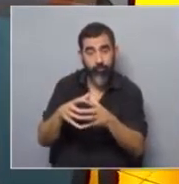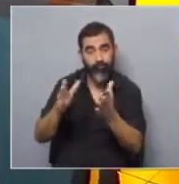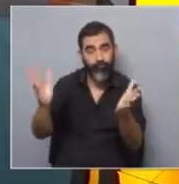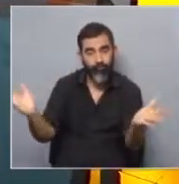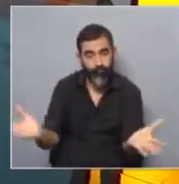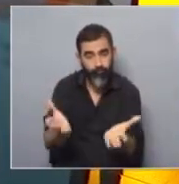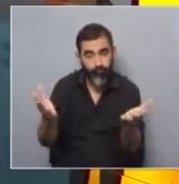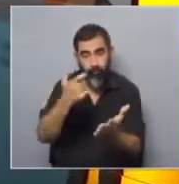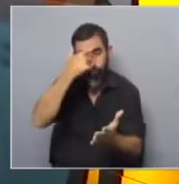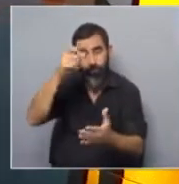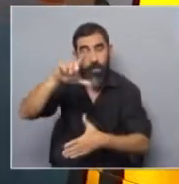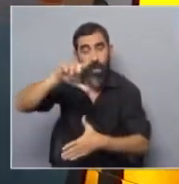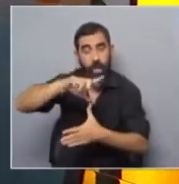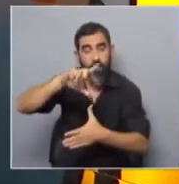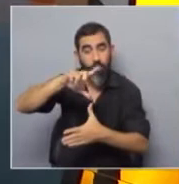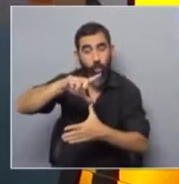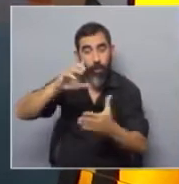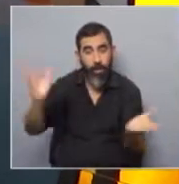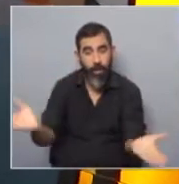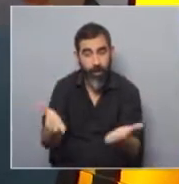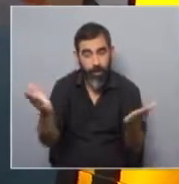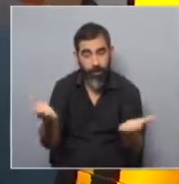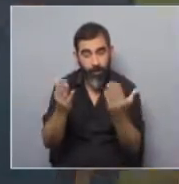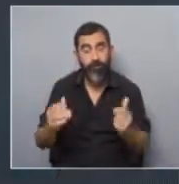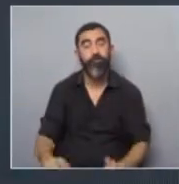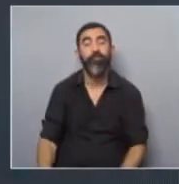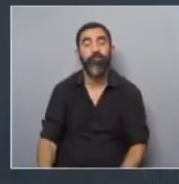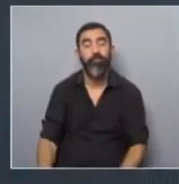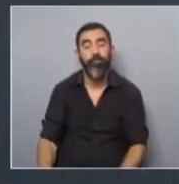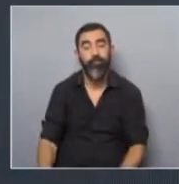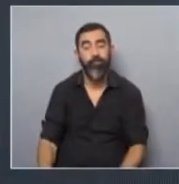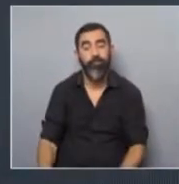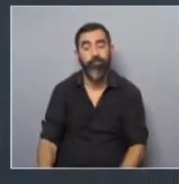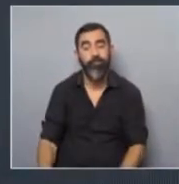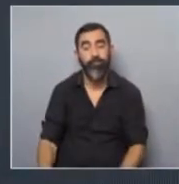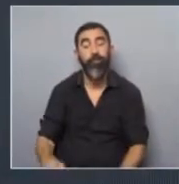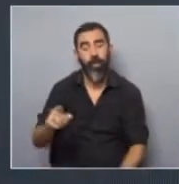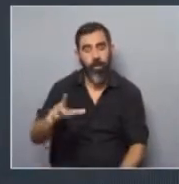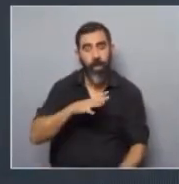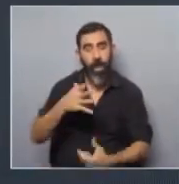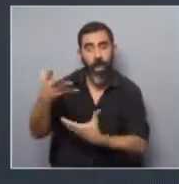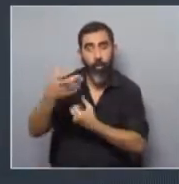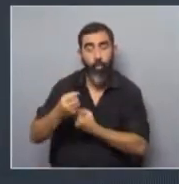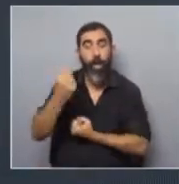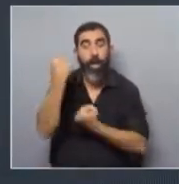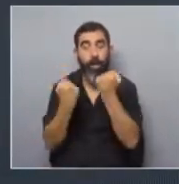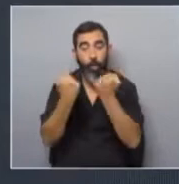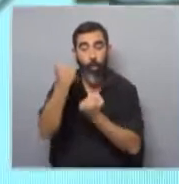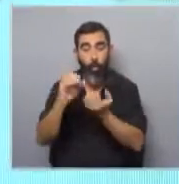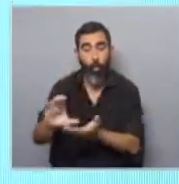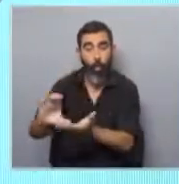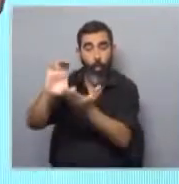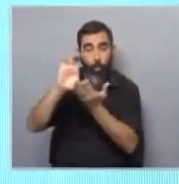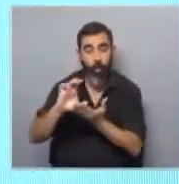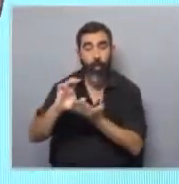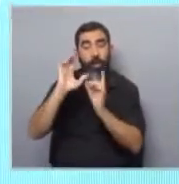impulsar la ciencia en Latinoamérica. Y ahí nosotros no solamente teníamos la ayuda económica, sino también